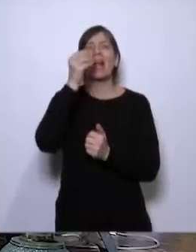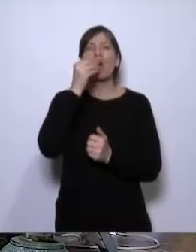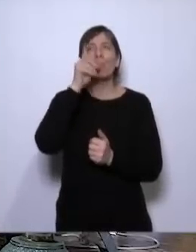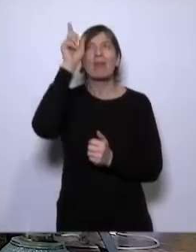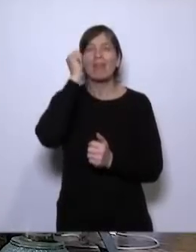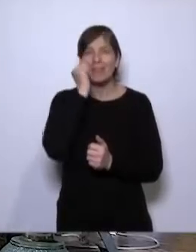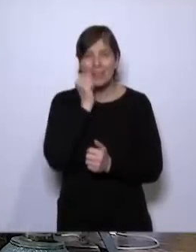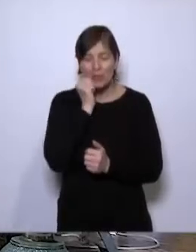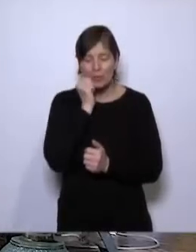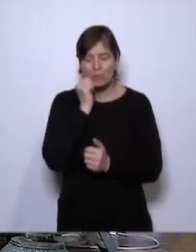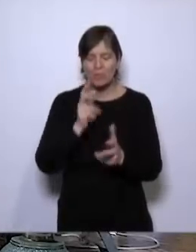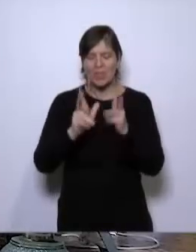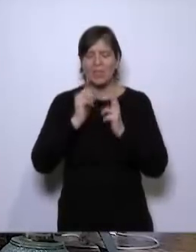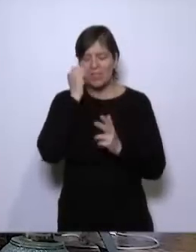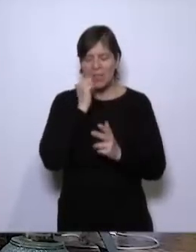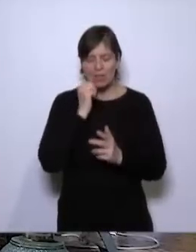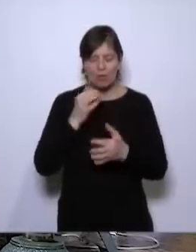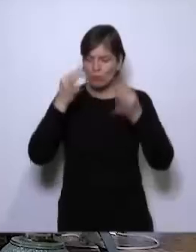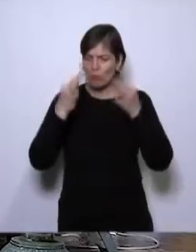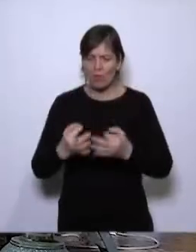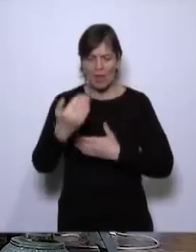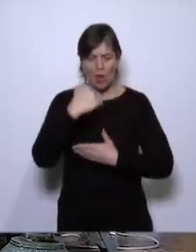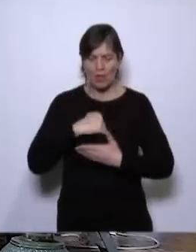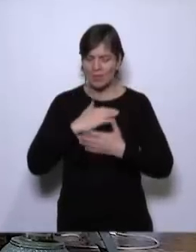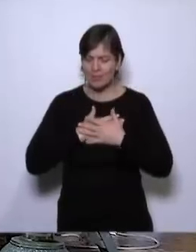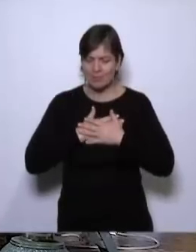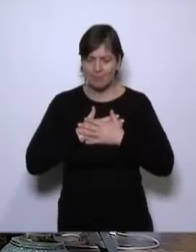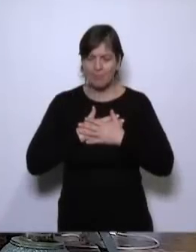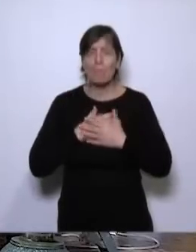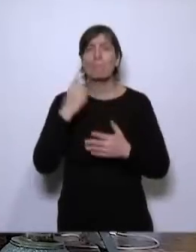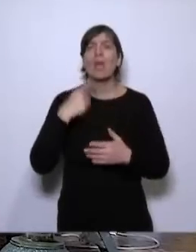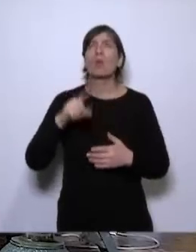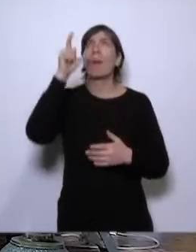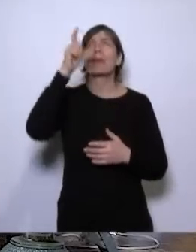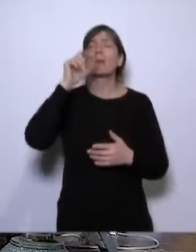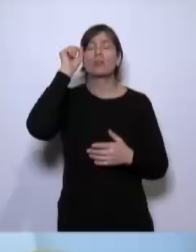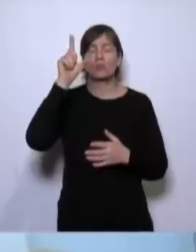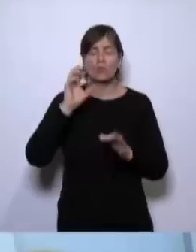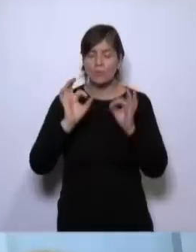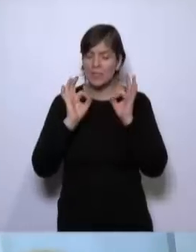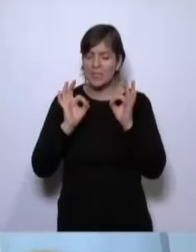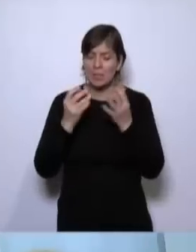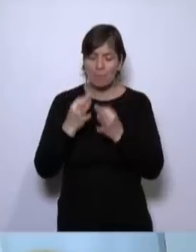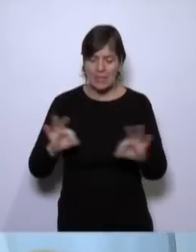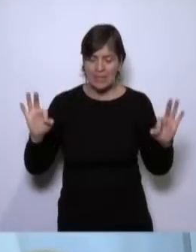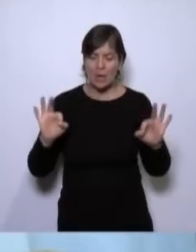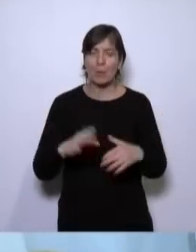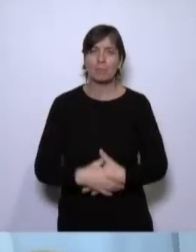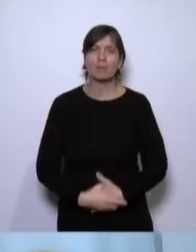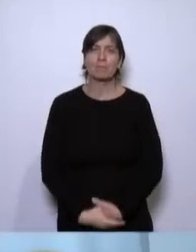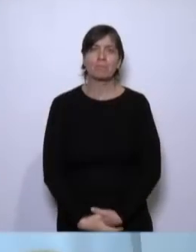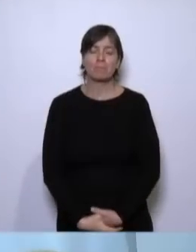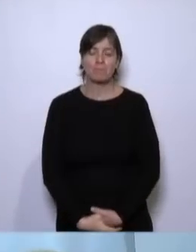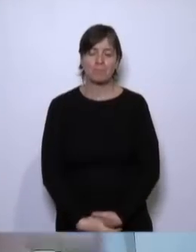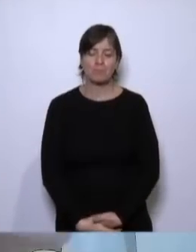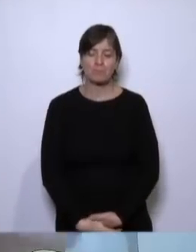cena del Señor. No soy digno de que entres en mi casa, pero una palabra tuya